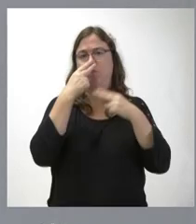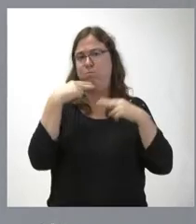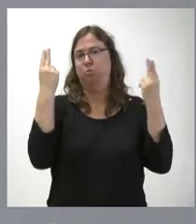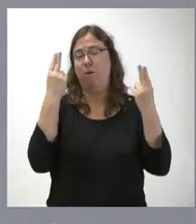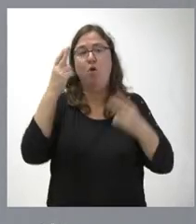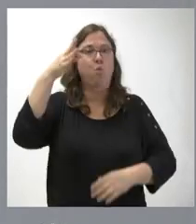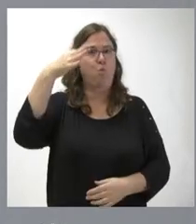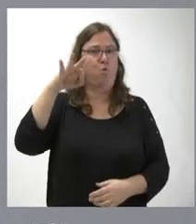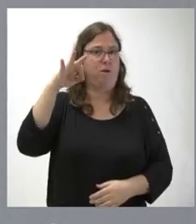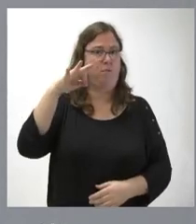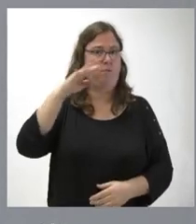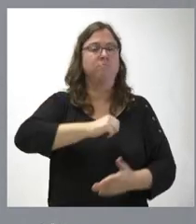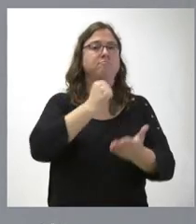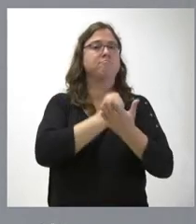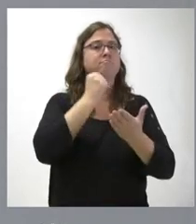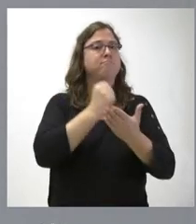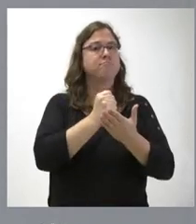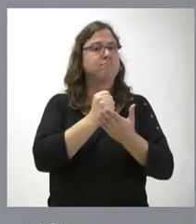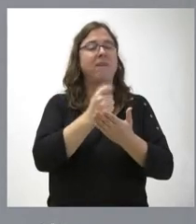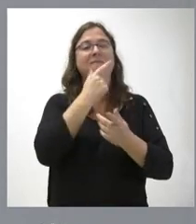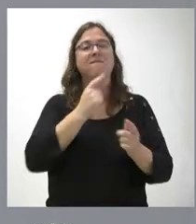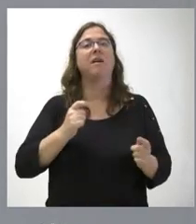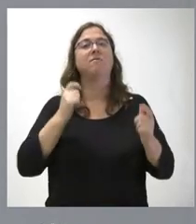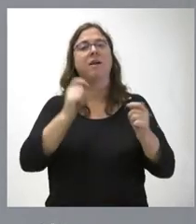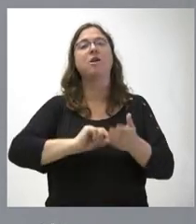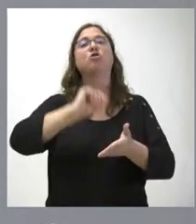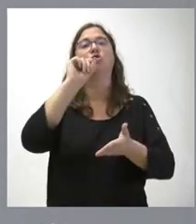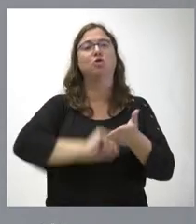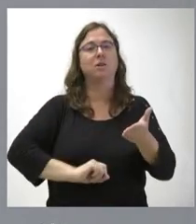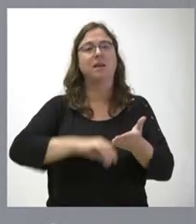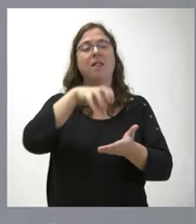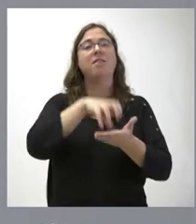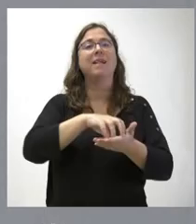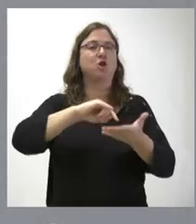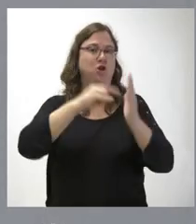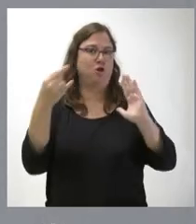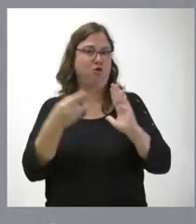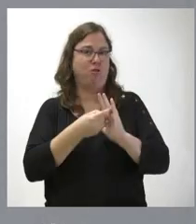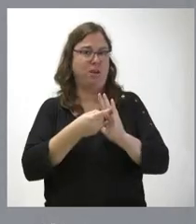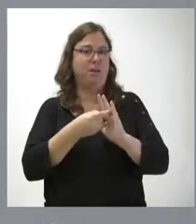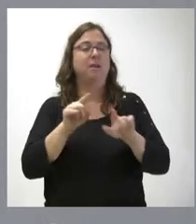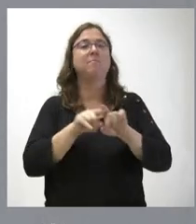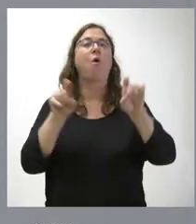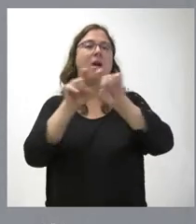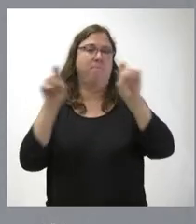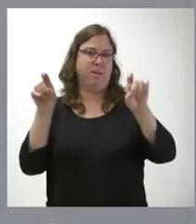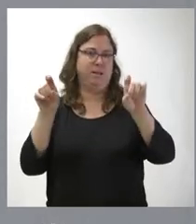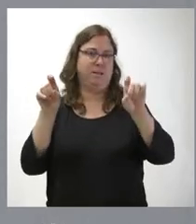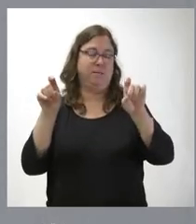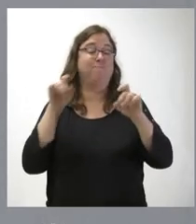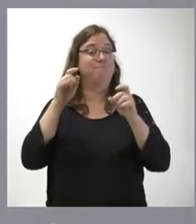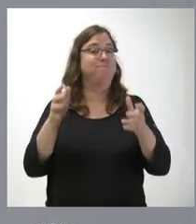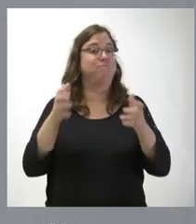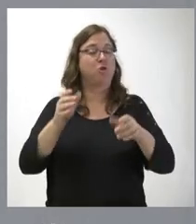único la inscripción en este registro va a facilitar la contratación de los centros tecnológicos por parte de las empresas que se beneficiarán también de